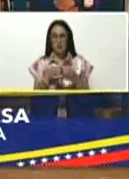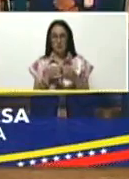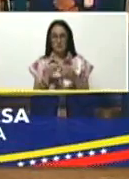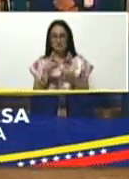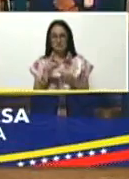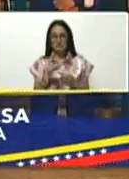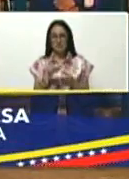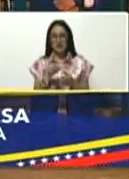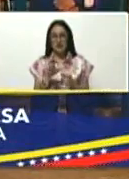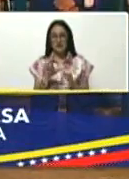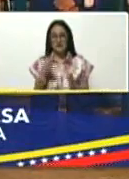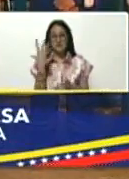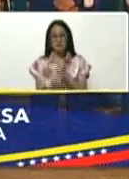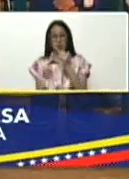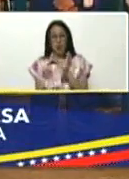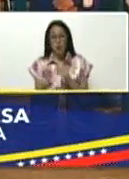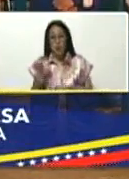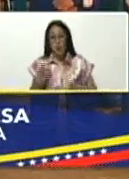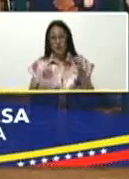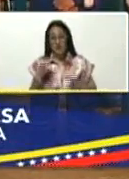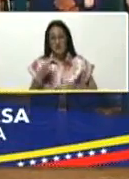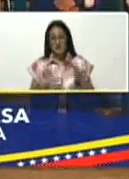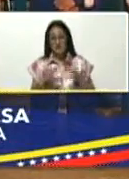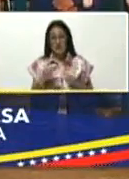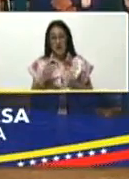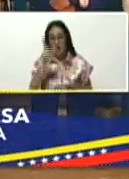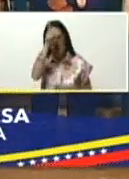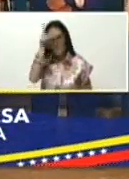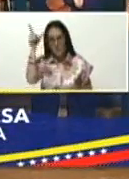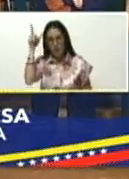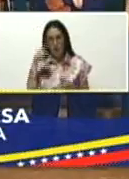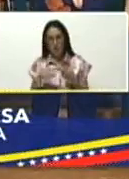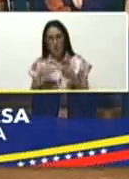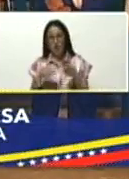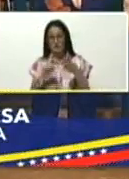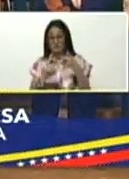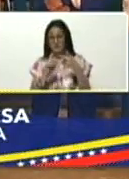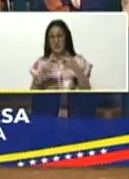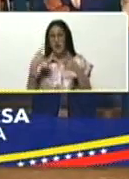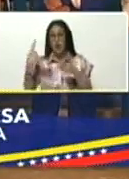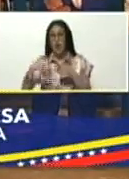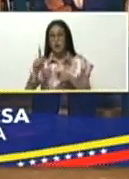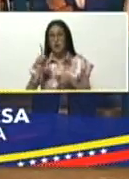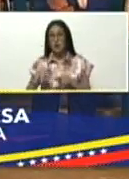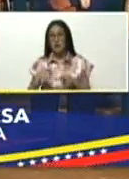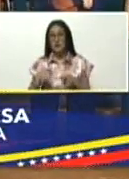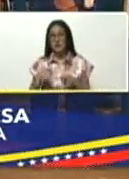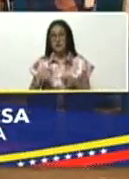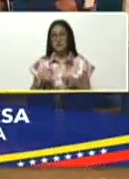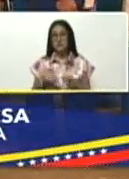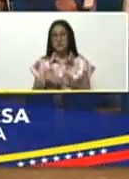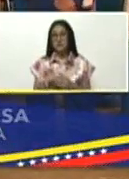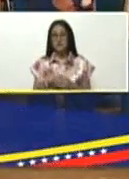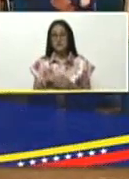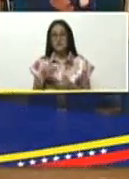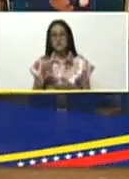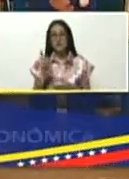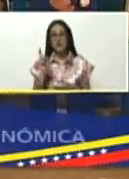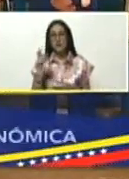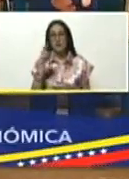justicia venezolana llamado Leopoldo López y otro bandido no menos que Leopoldo, como es el caso de